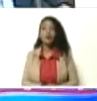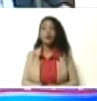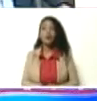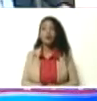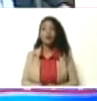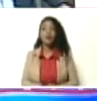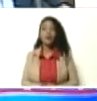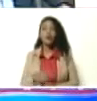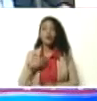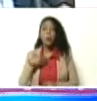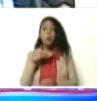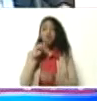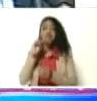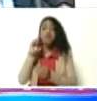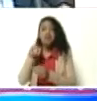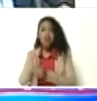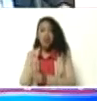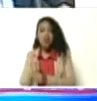Me meto en